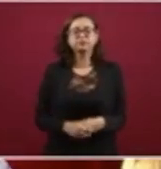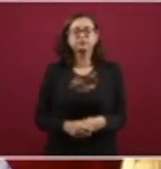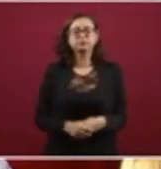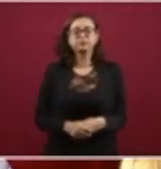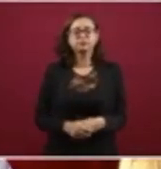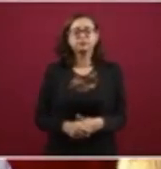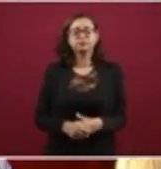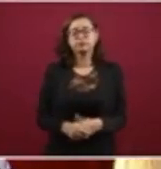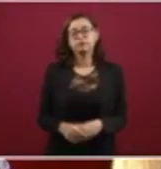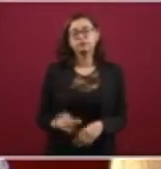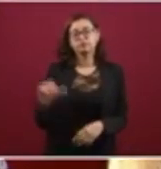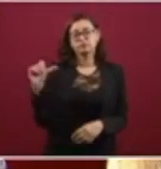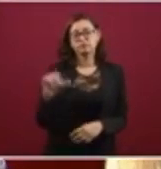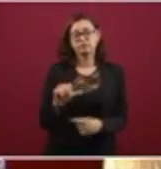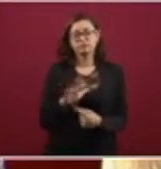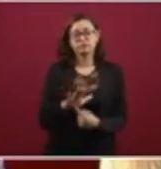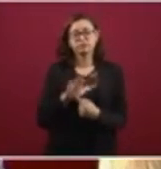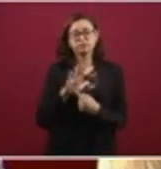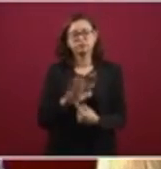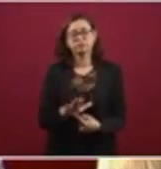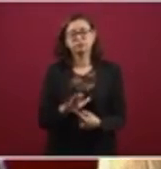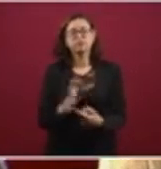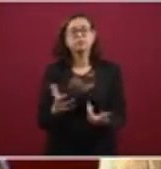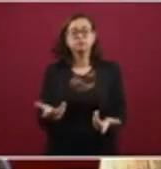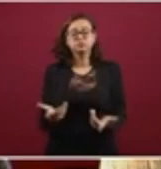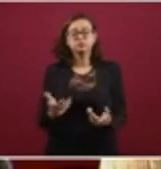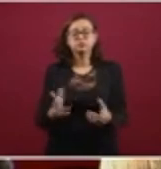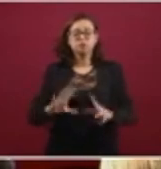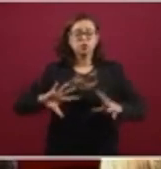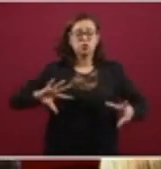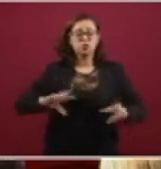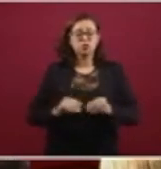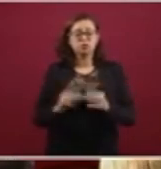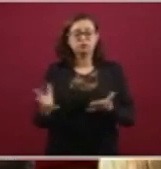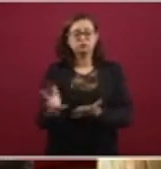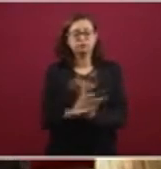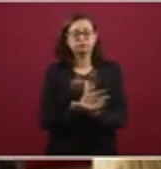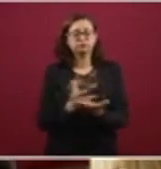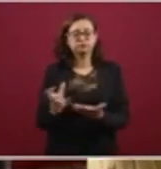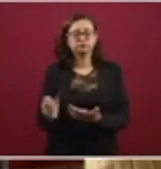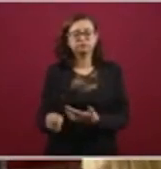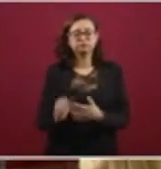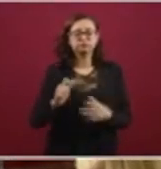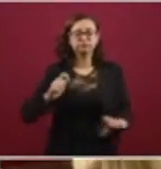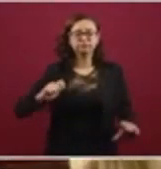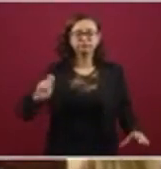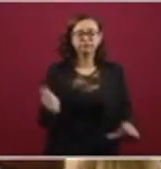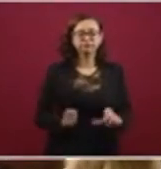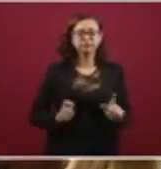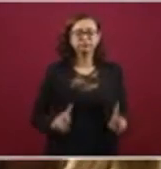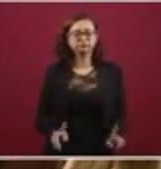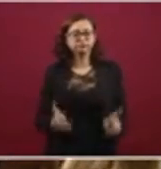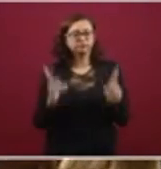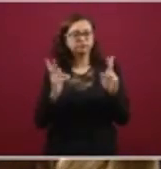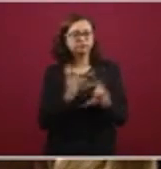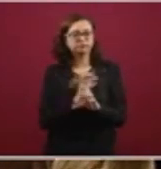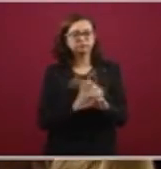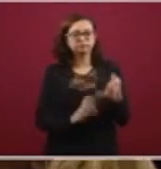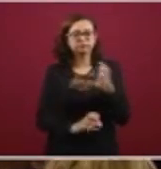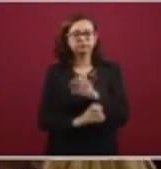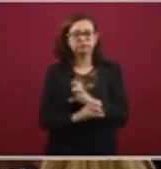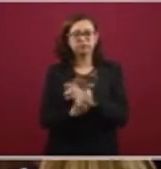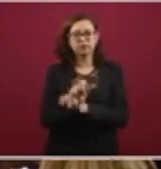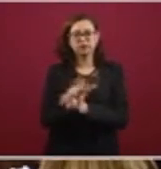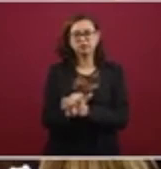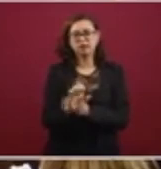Durante la conferencia de prensa mañanera se dio a conocer que el empresario regiomontano, Carlos Bremer, fue quien a través de la Fundación Butaca Enlace adquirió la